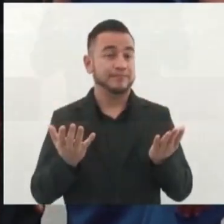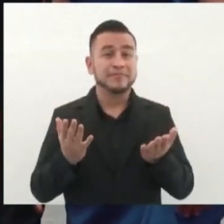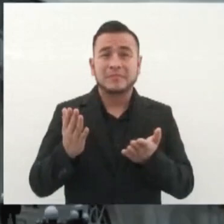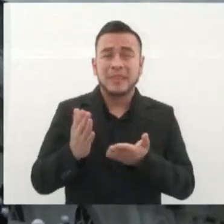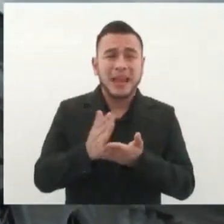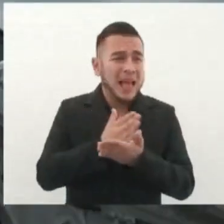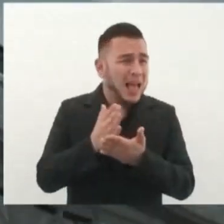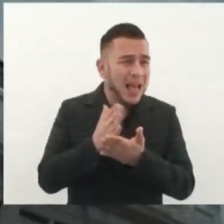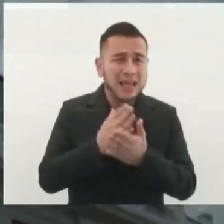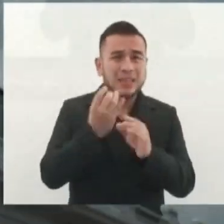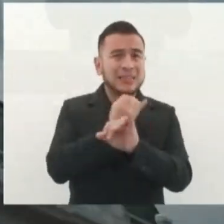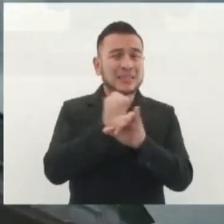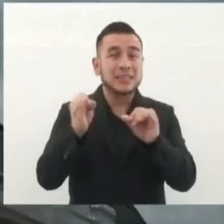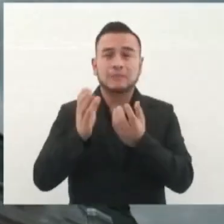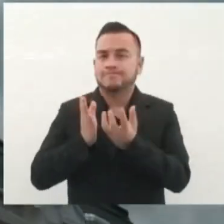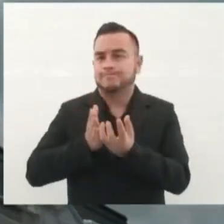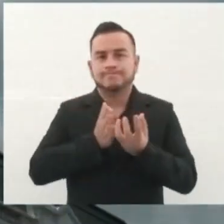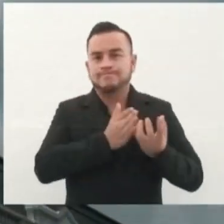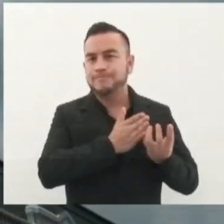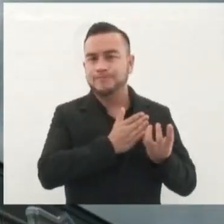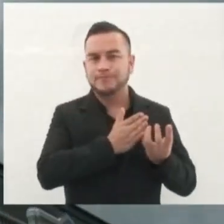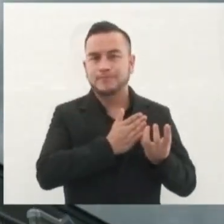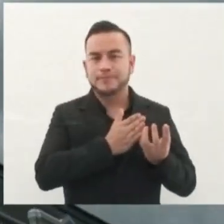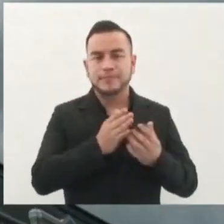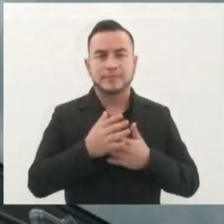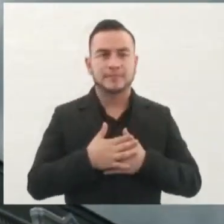No es independiente de la exclusión.